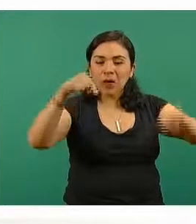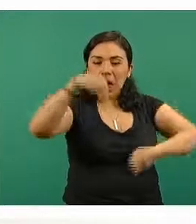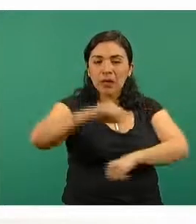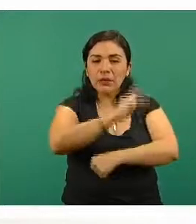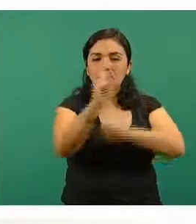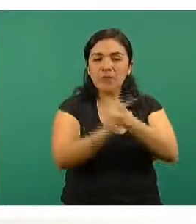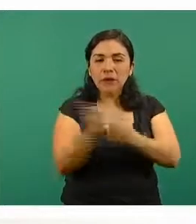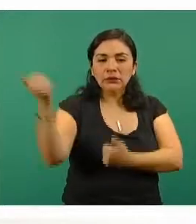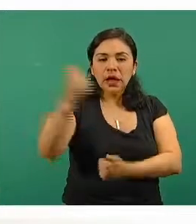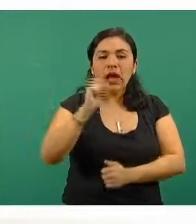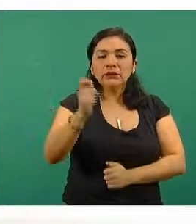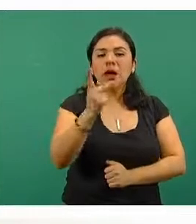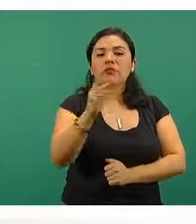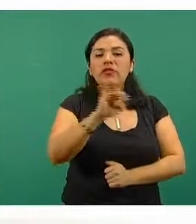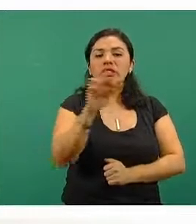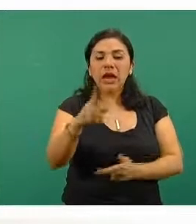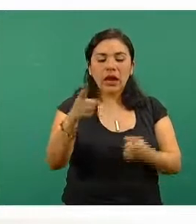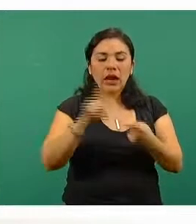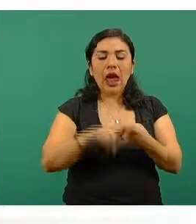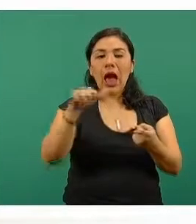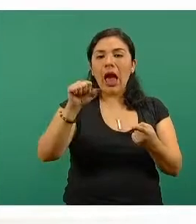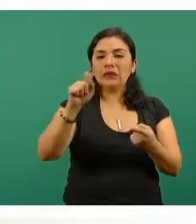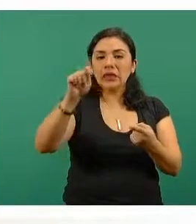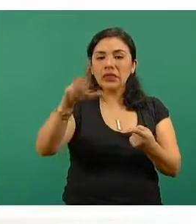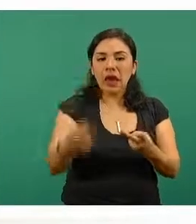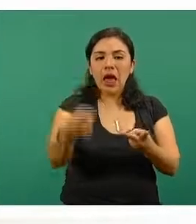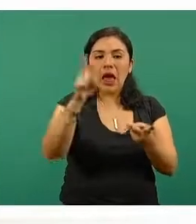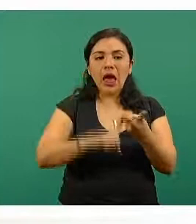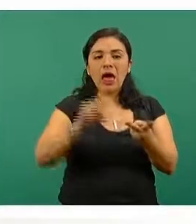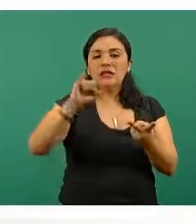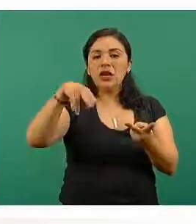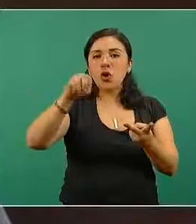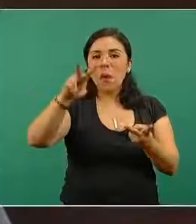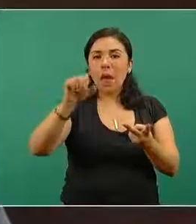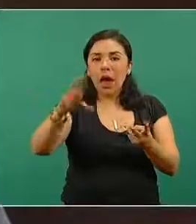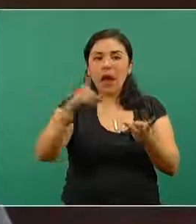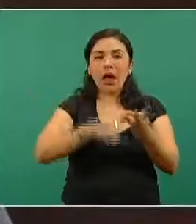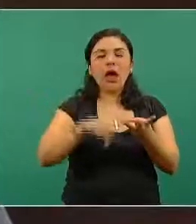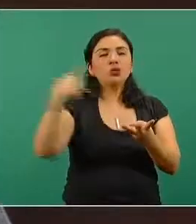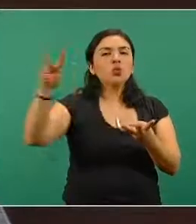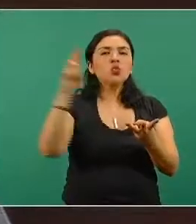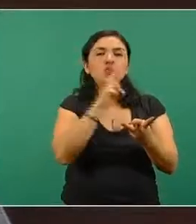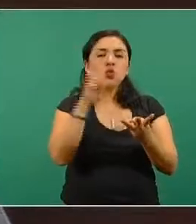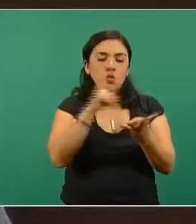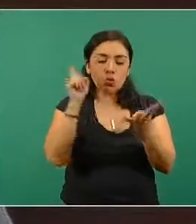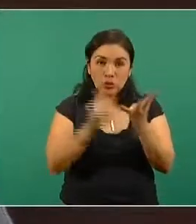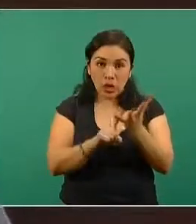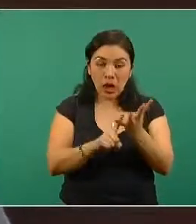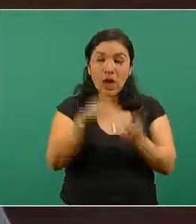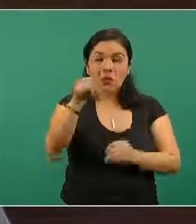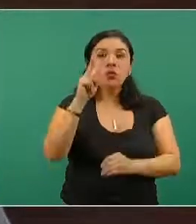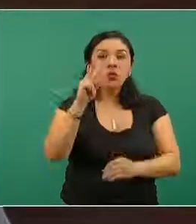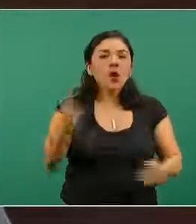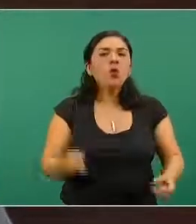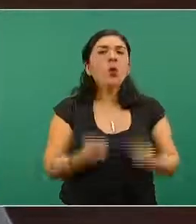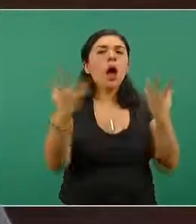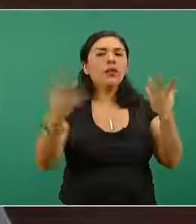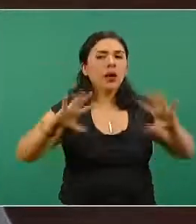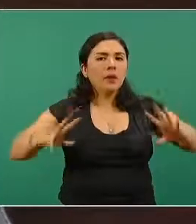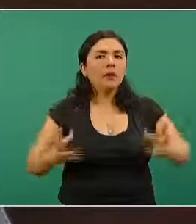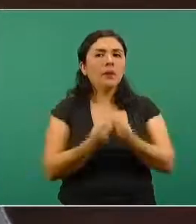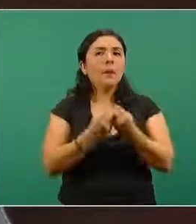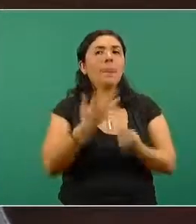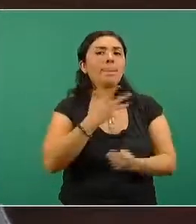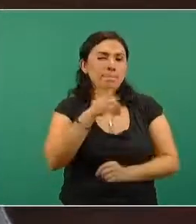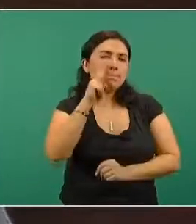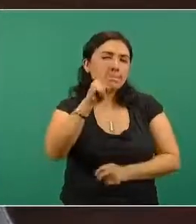país: Pfizer, BioNTech, AstraZeneca, Sinovac y Sputnik V. Y vemos el número, pero también esto pues